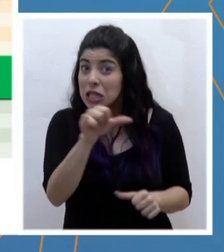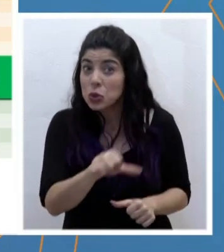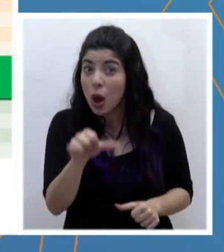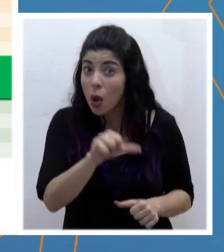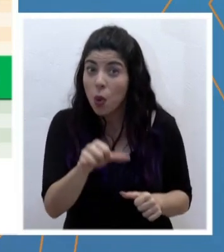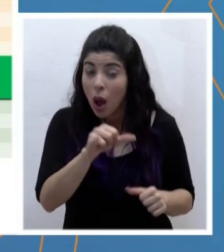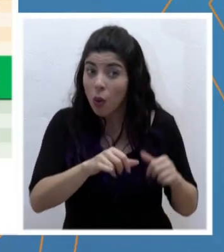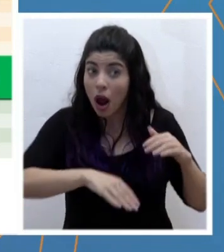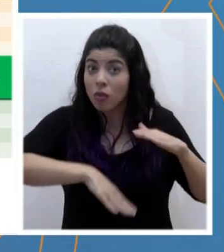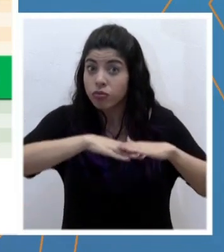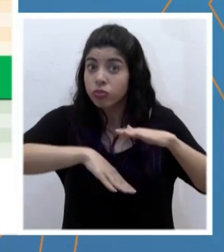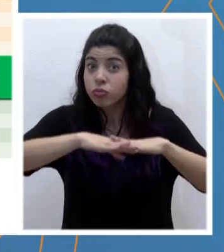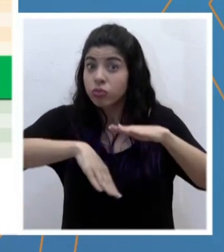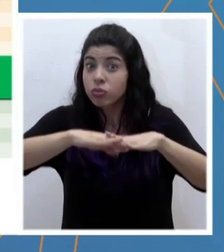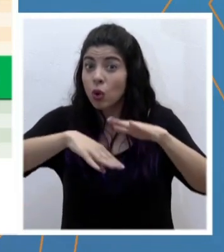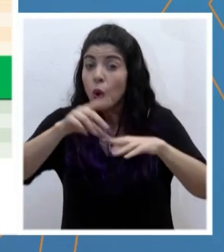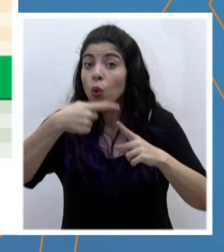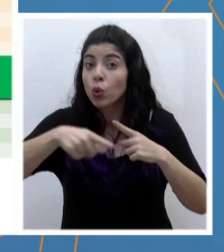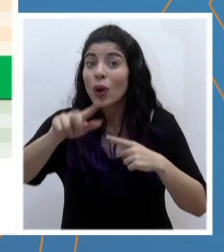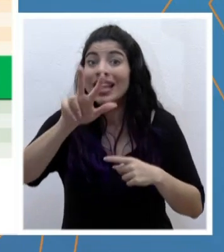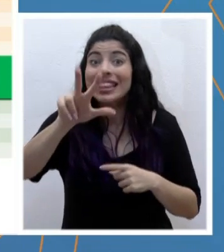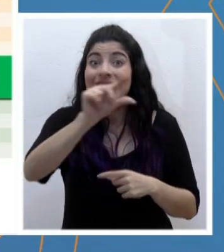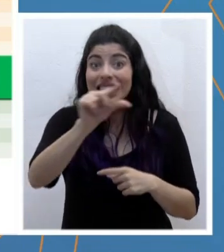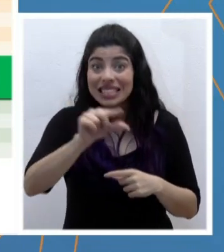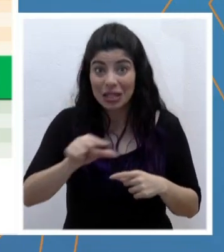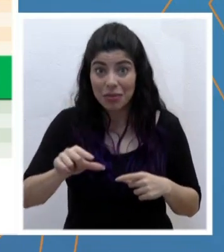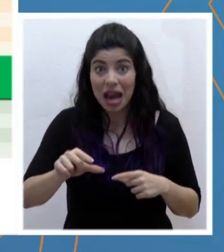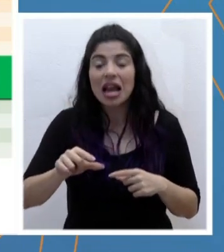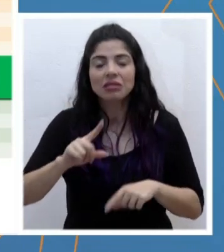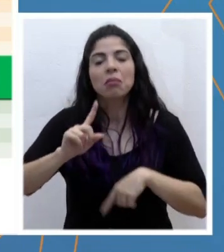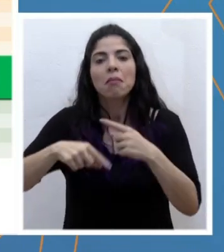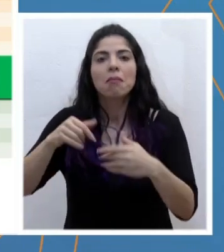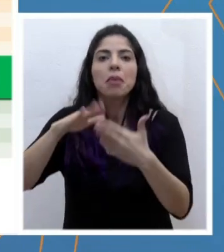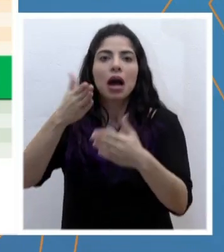aumento de casos nuevos por semana durante 3 semanas, llegaríamos a